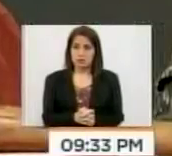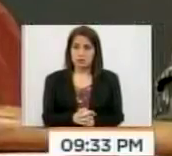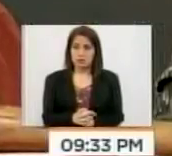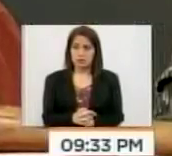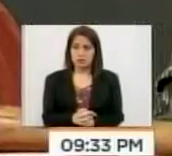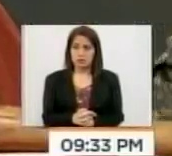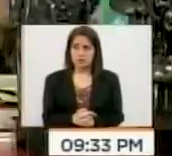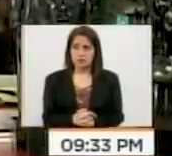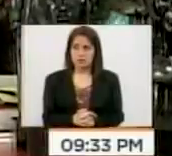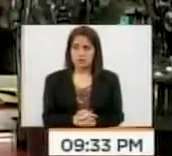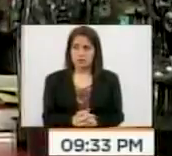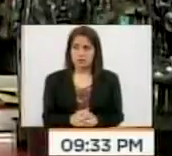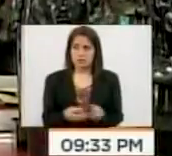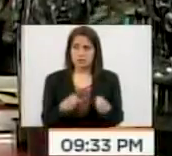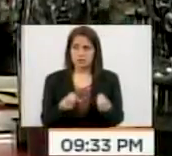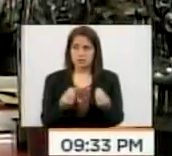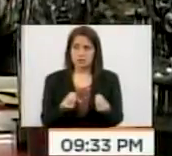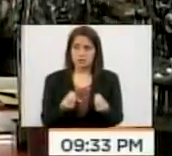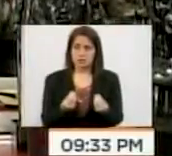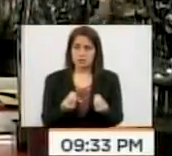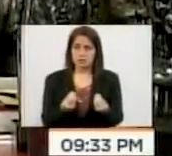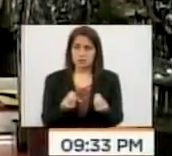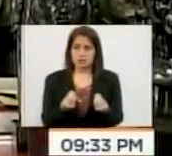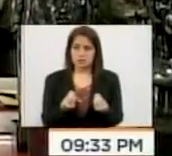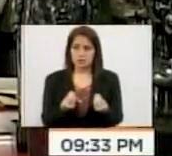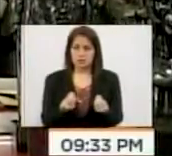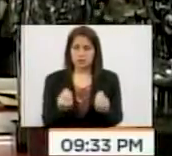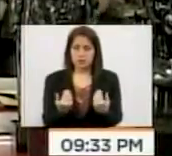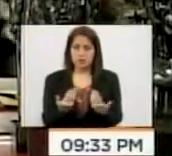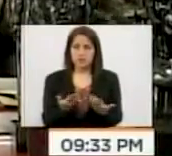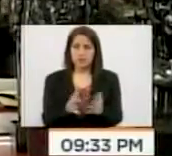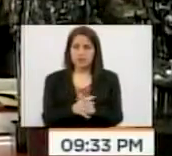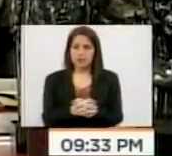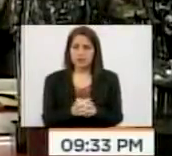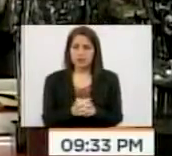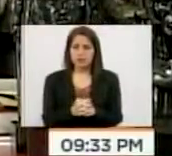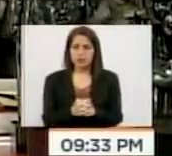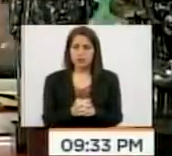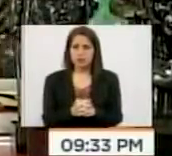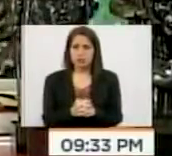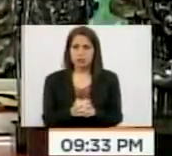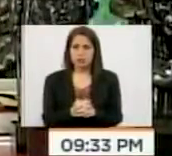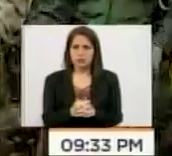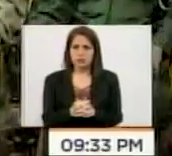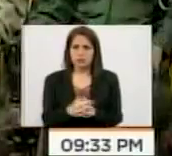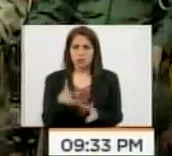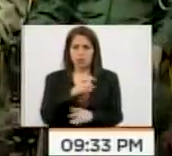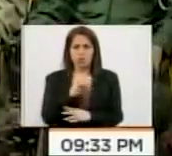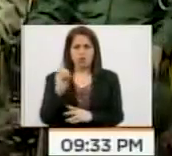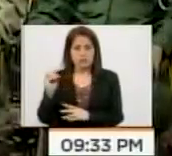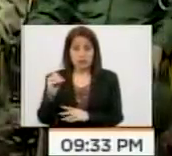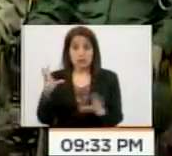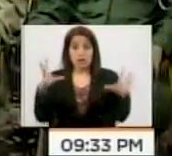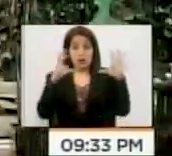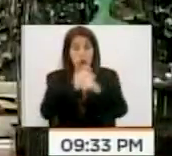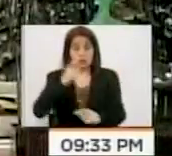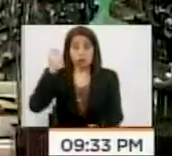Ah, ya la van a ver porque nos divierten. 200 noches con el